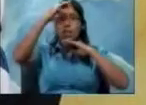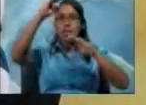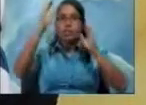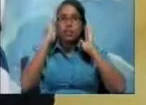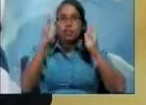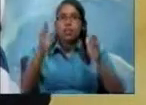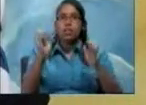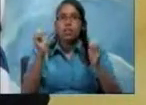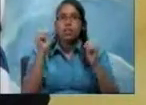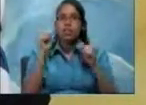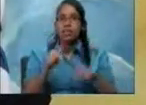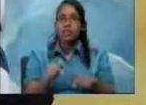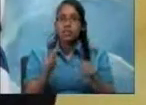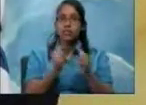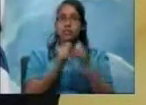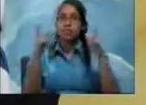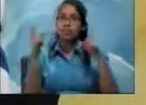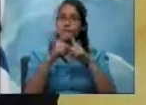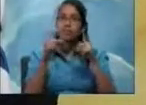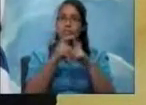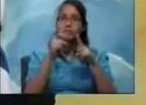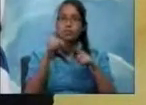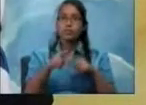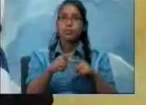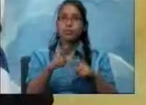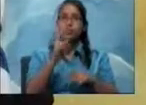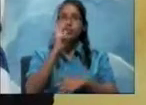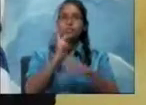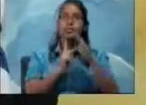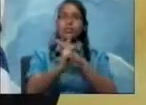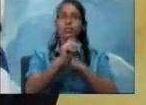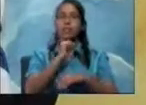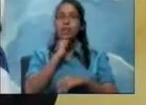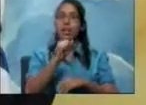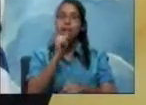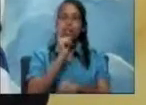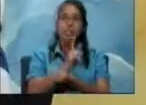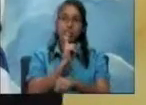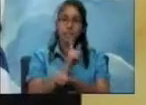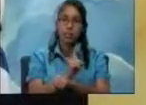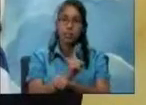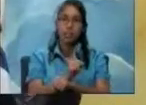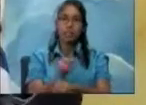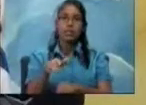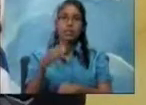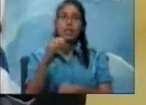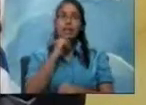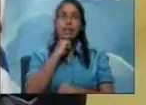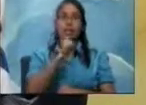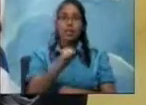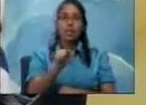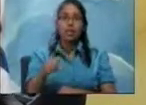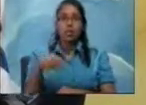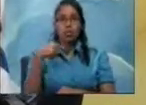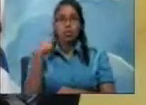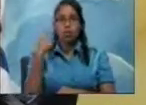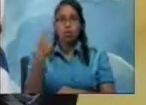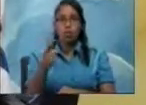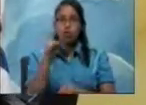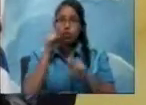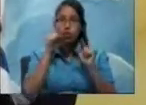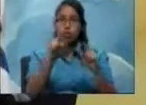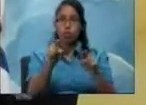acá con esta palabra y con esta con este versículo es tan Sencillamente este cuando